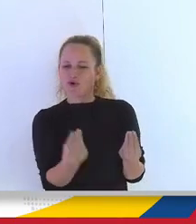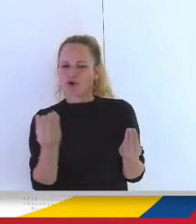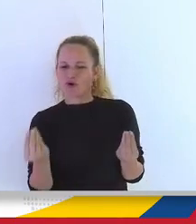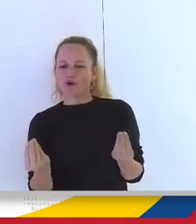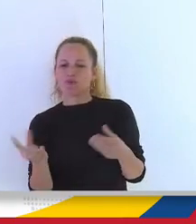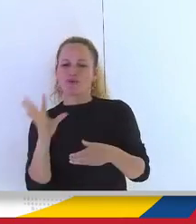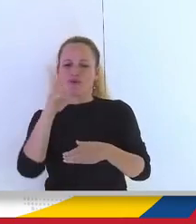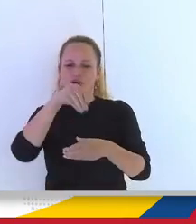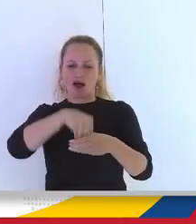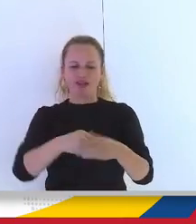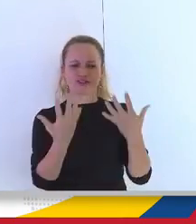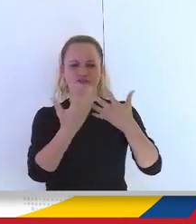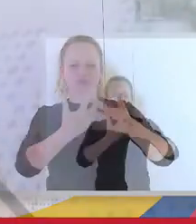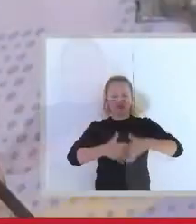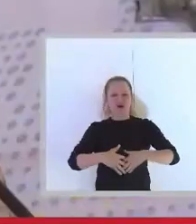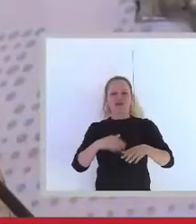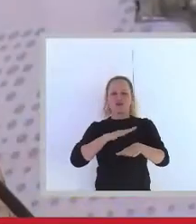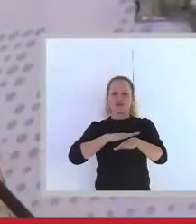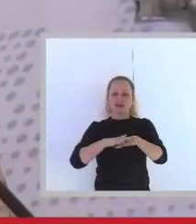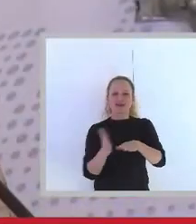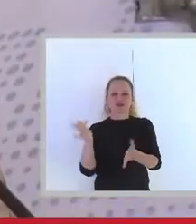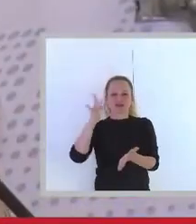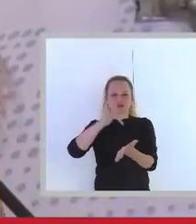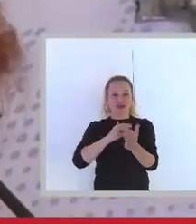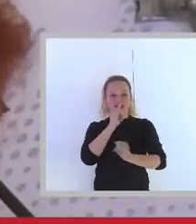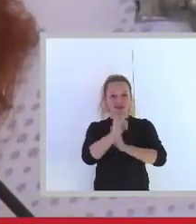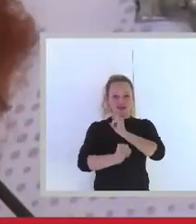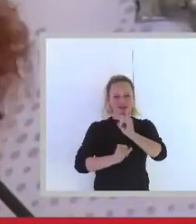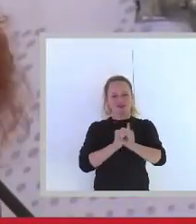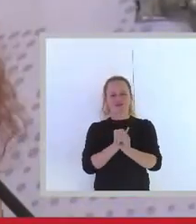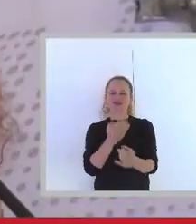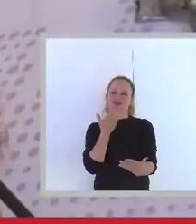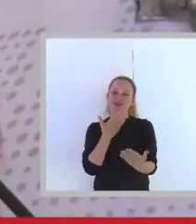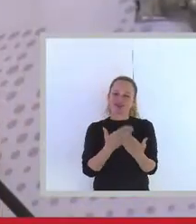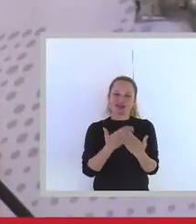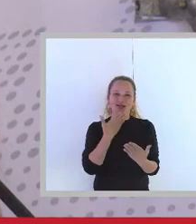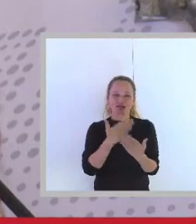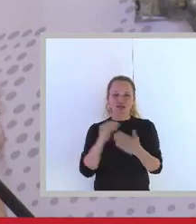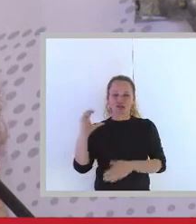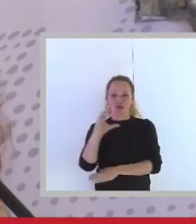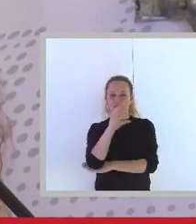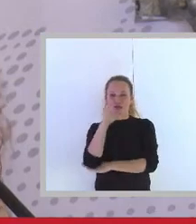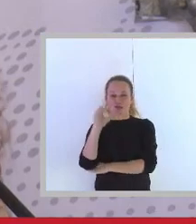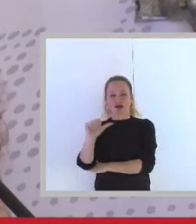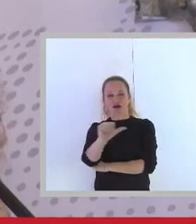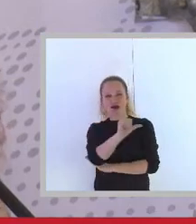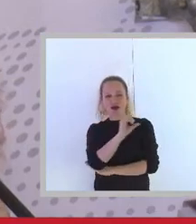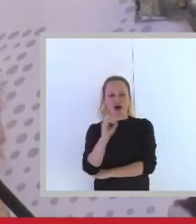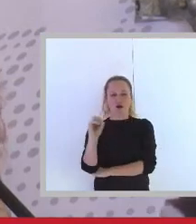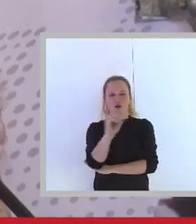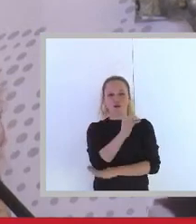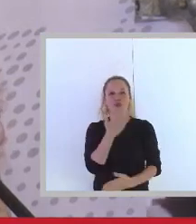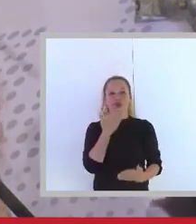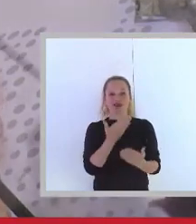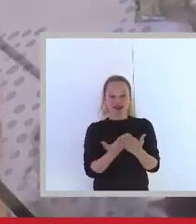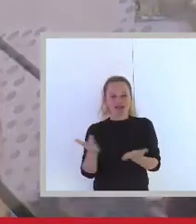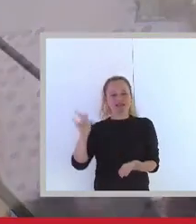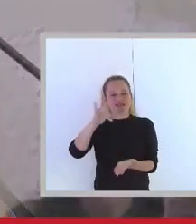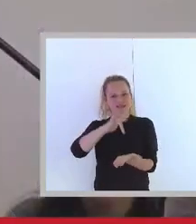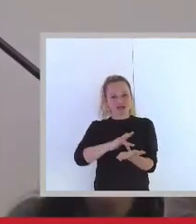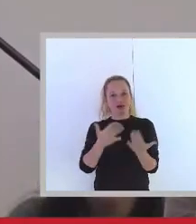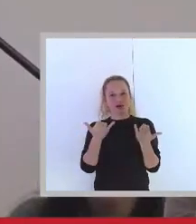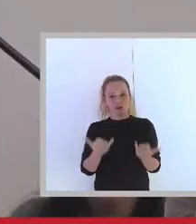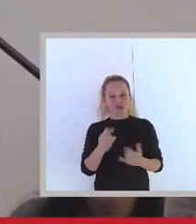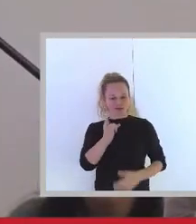los invitados, todas las invitadas internacionales, para todos los colombianas, colombianos, que están aquí presentes en